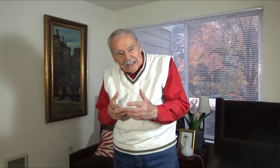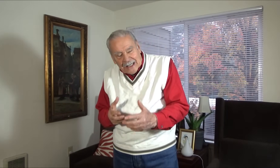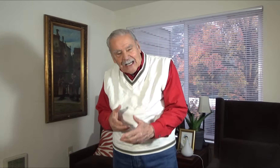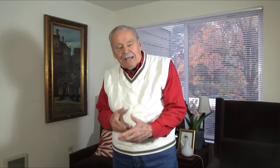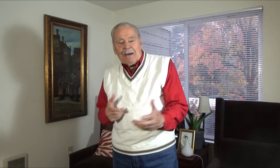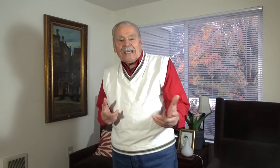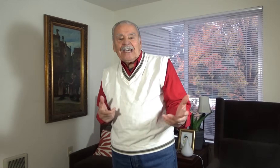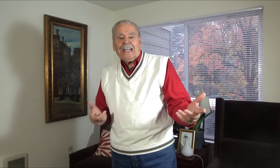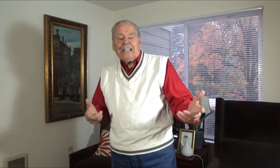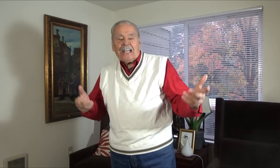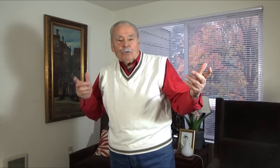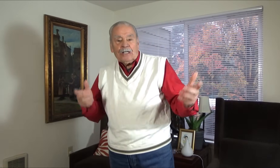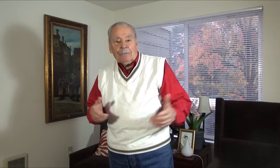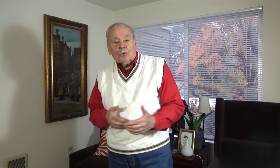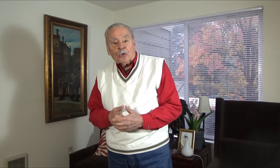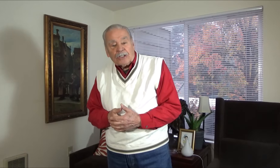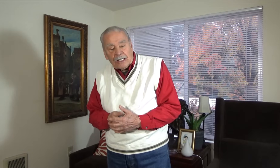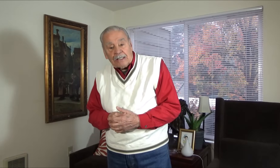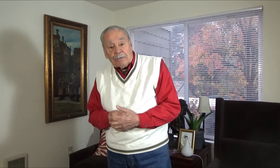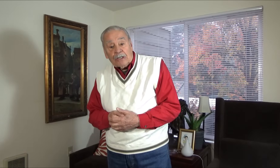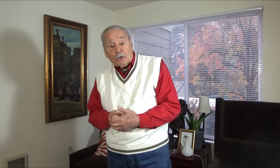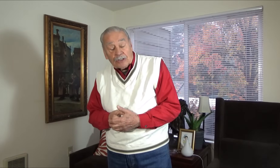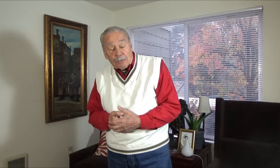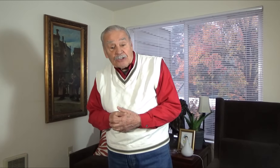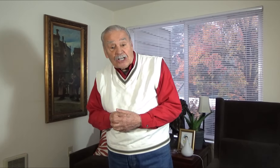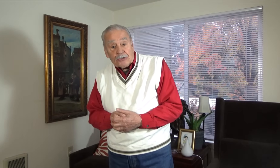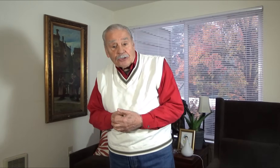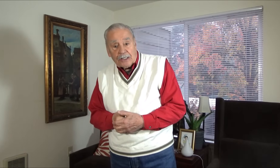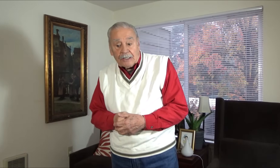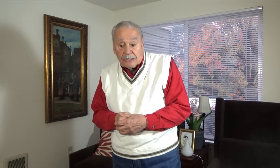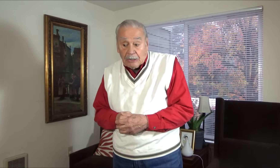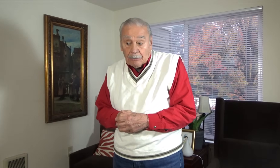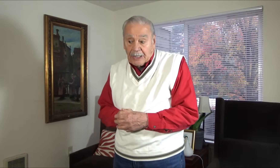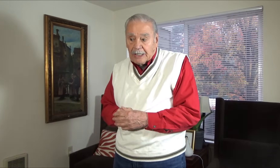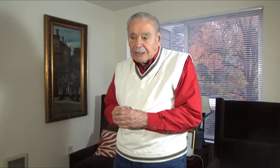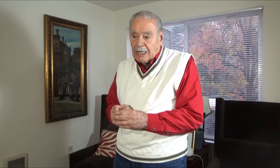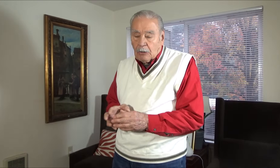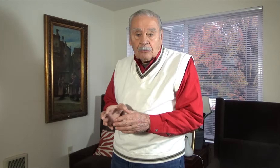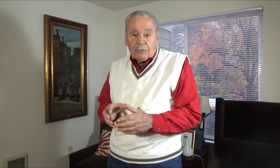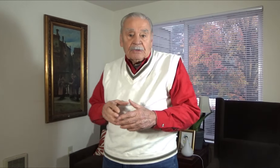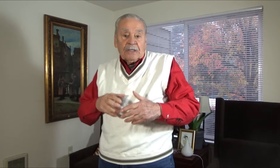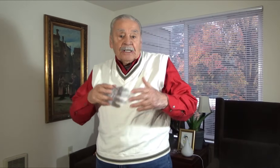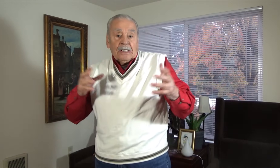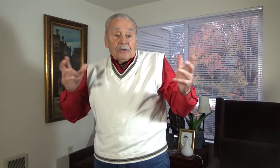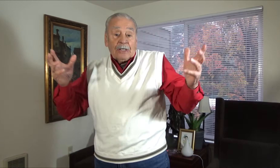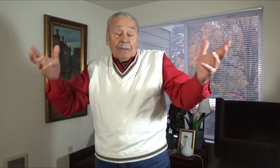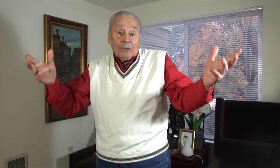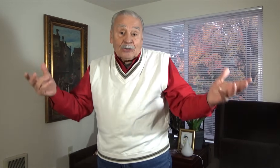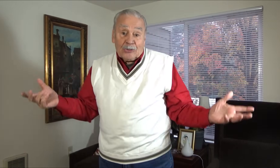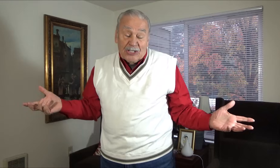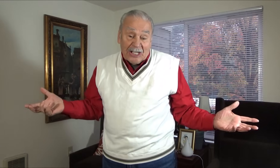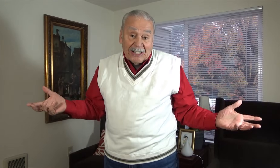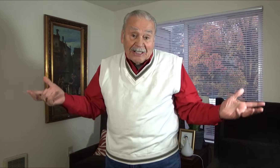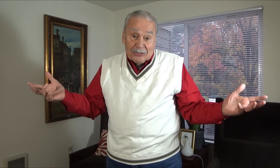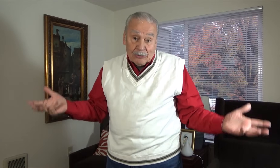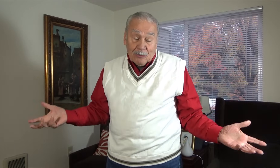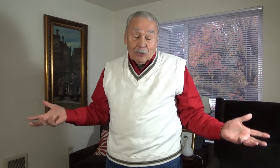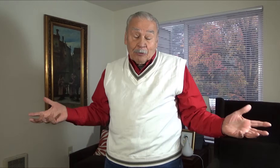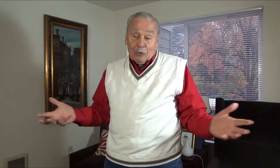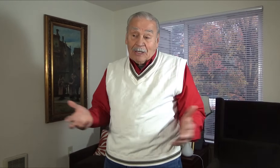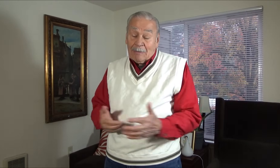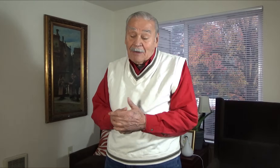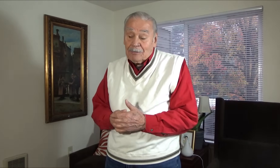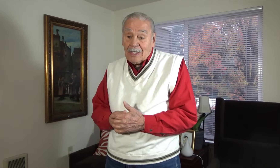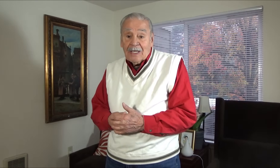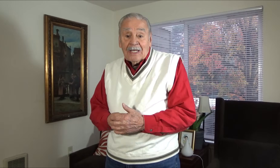por el clima que ha generado en el mundo este individuo, este muchacho, este hombre que llega con la motosierra a resolver